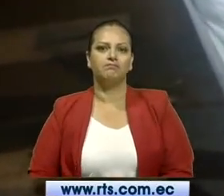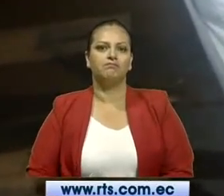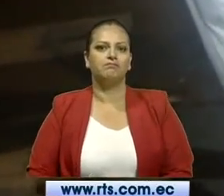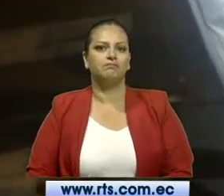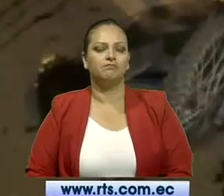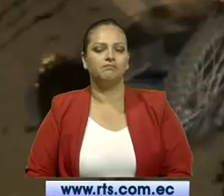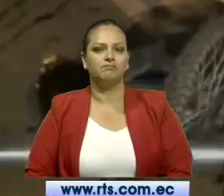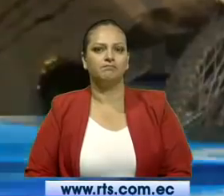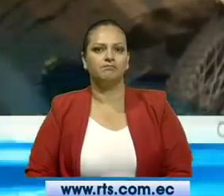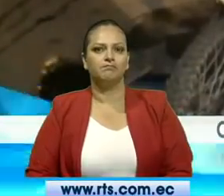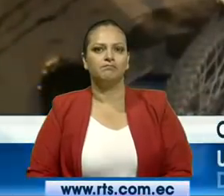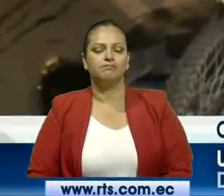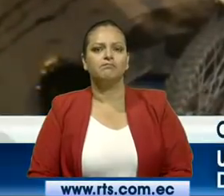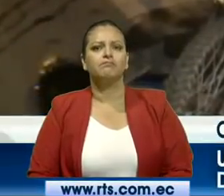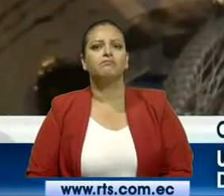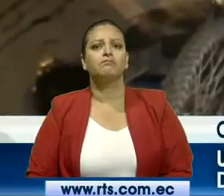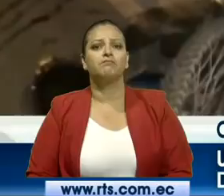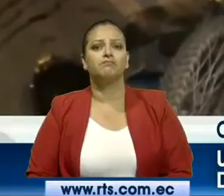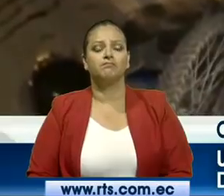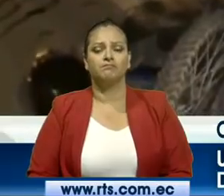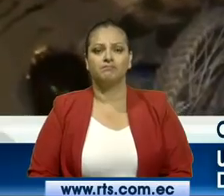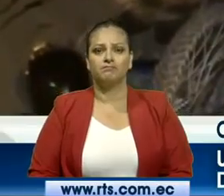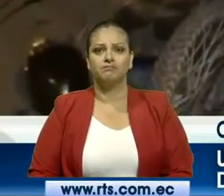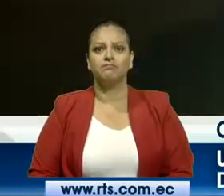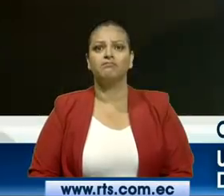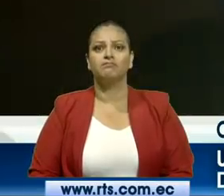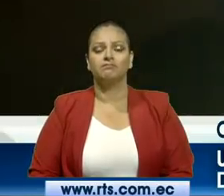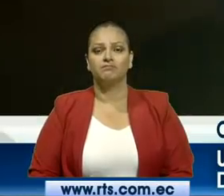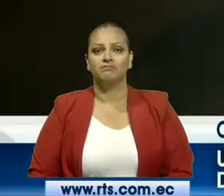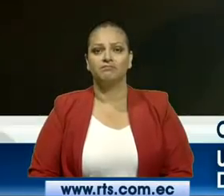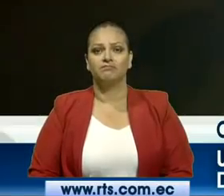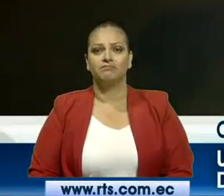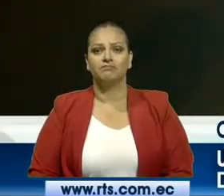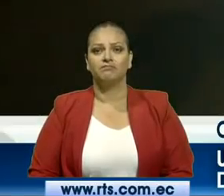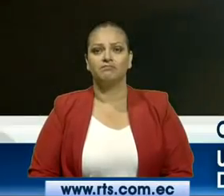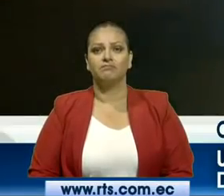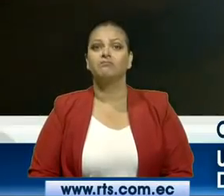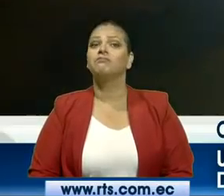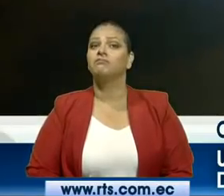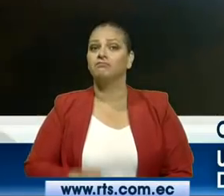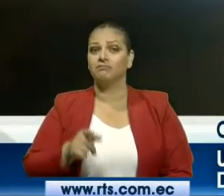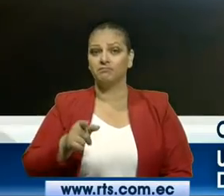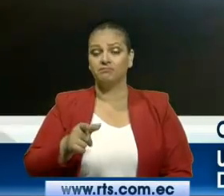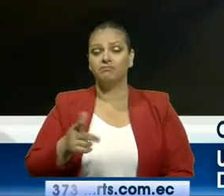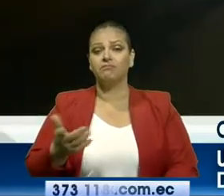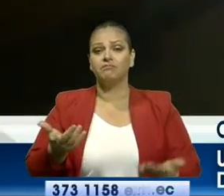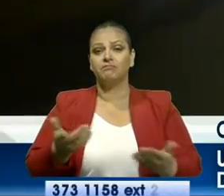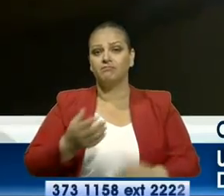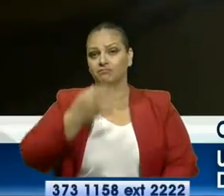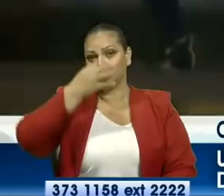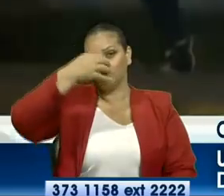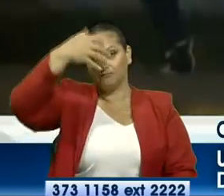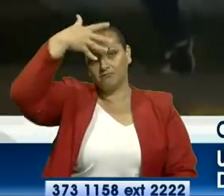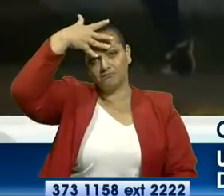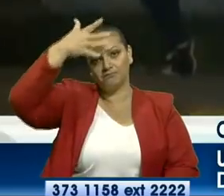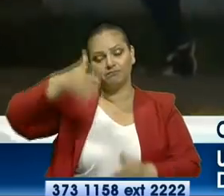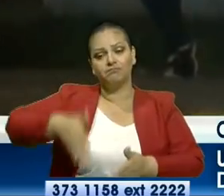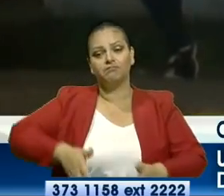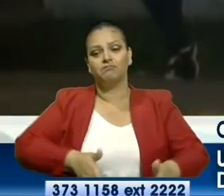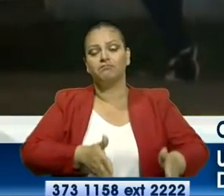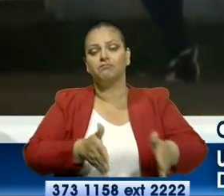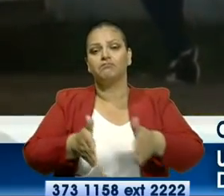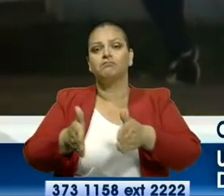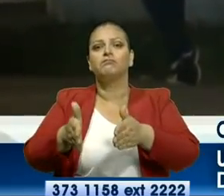Producto del choque entre una motocicleta y un vehículo fantasma, un hombre murió y otro resultó herido en la cooperativa de vivienda Carlos Ruiz Burneo,